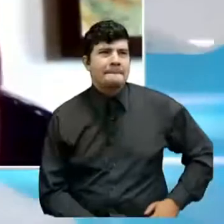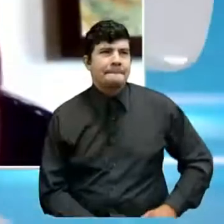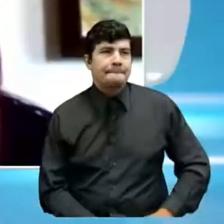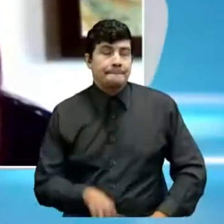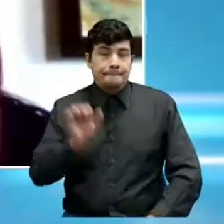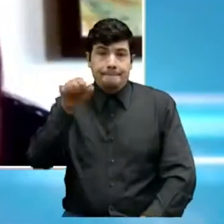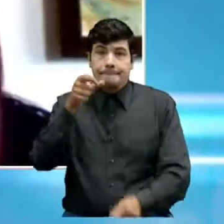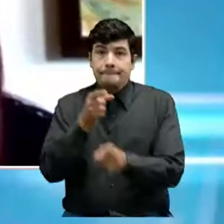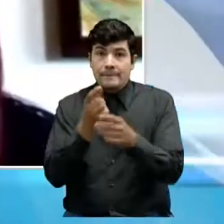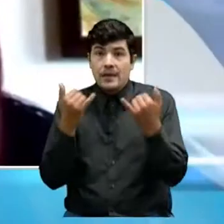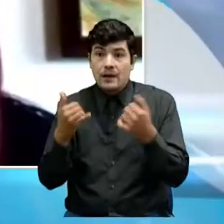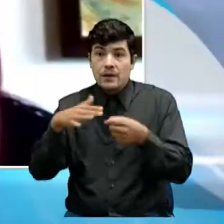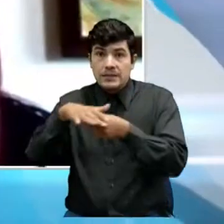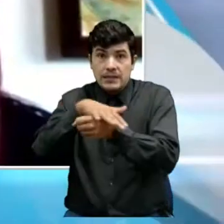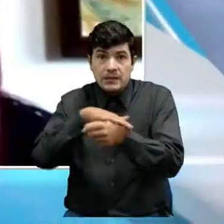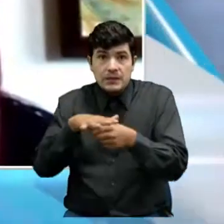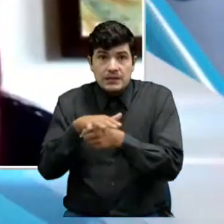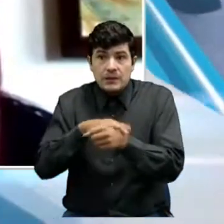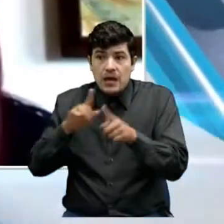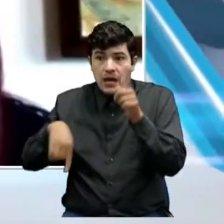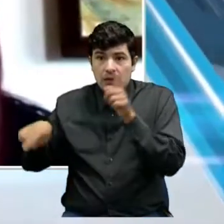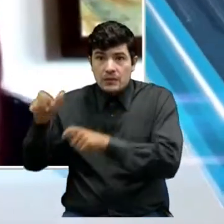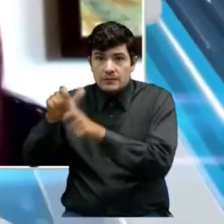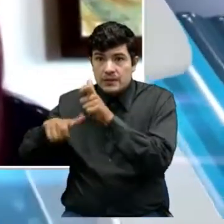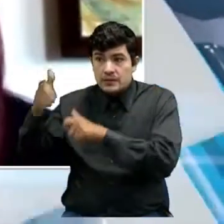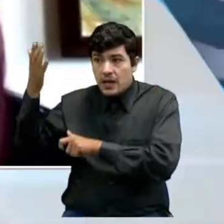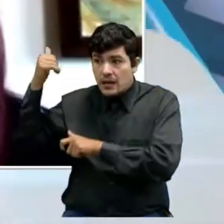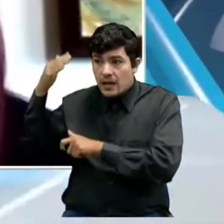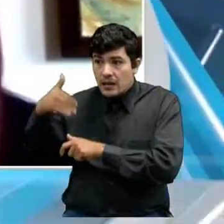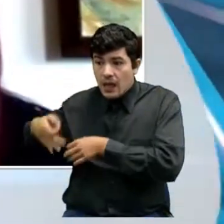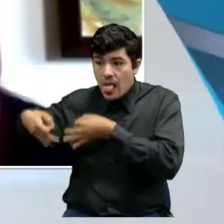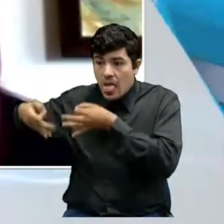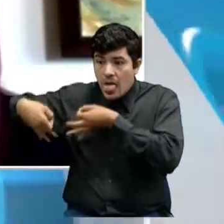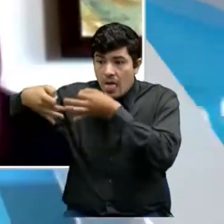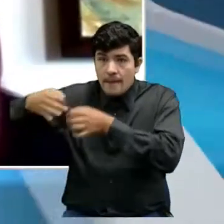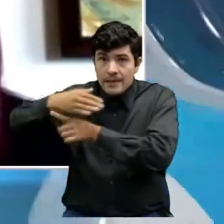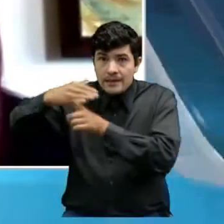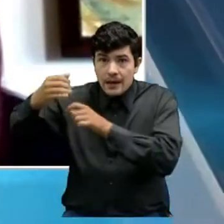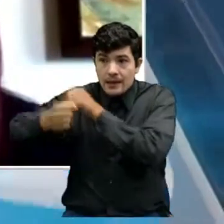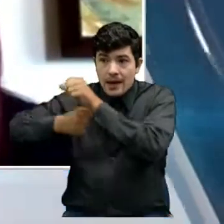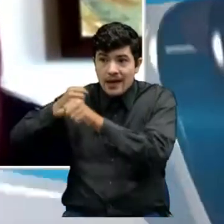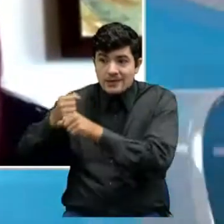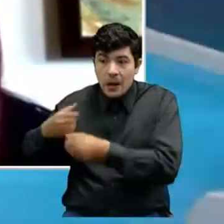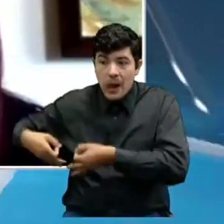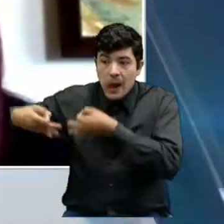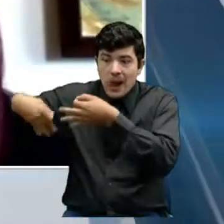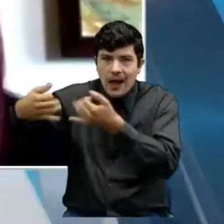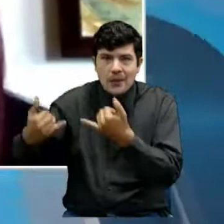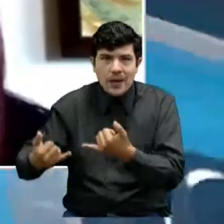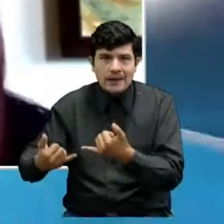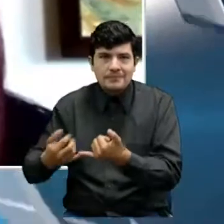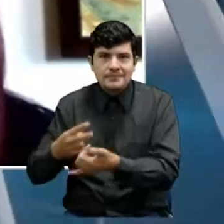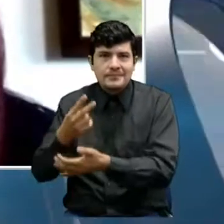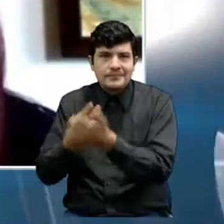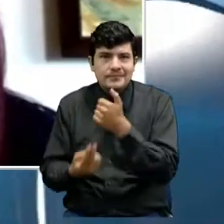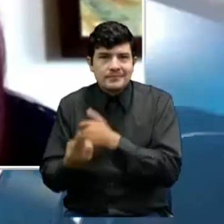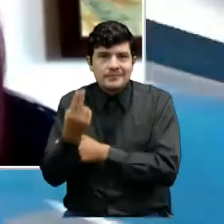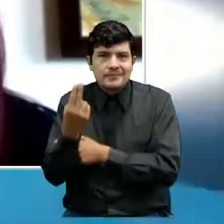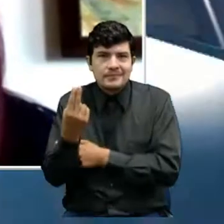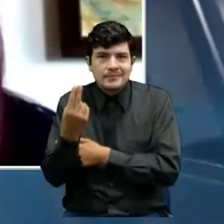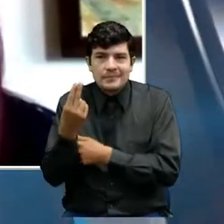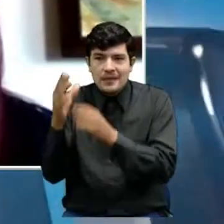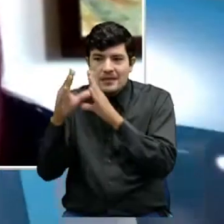lo que ocurre es que se acumularon, si se tomó algún plazo para la prima de mitad de año, lo que ocurre es que se acumuló